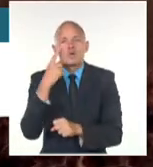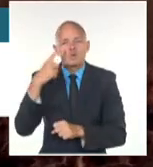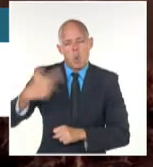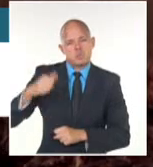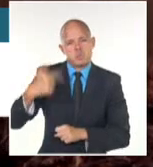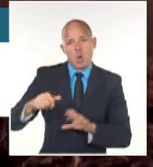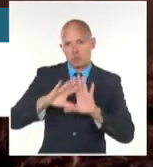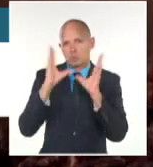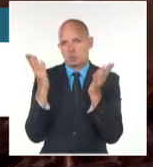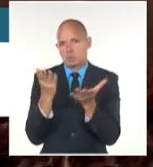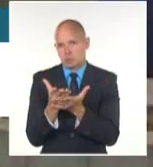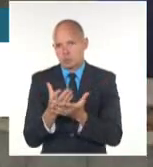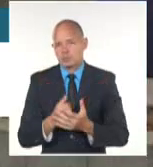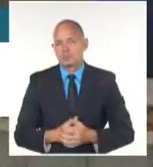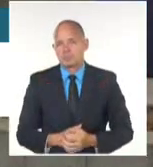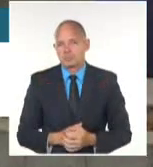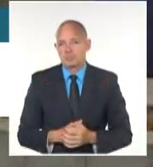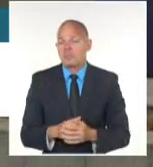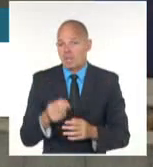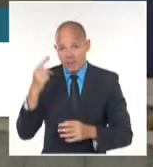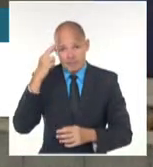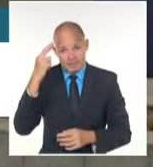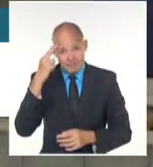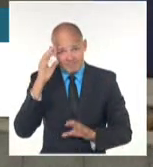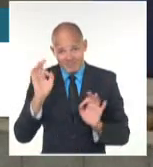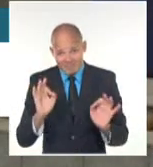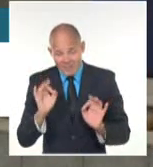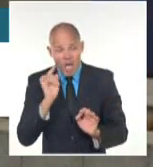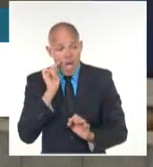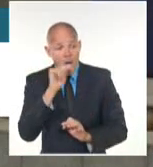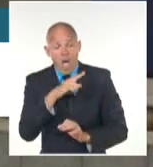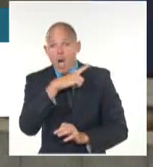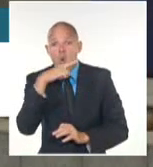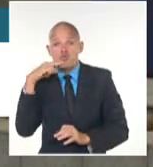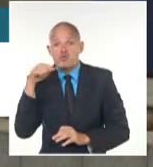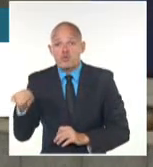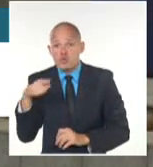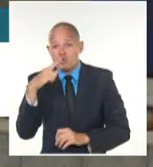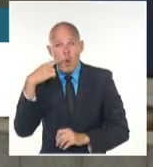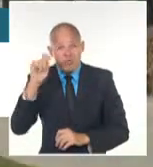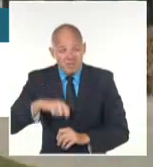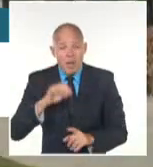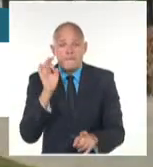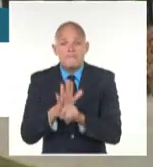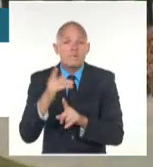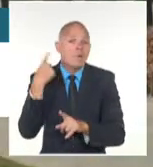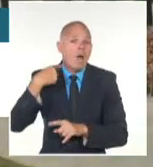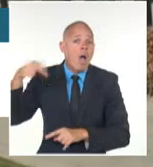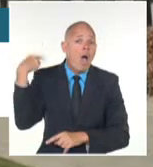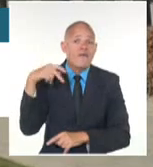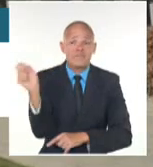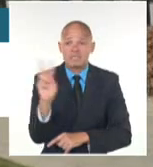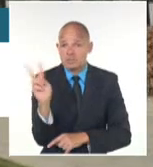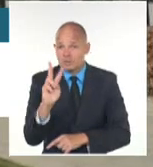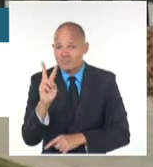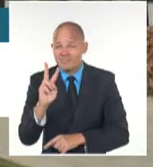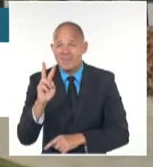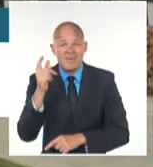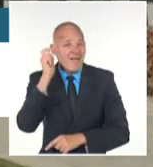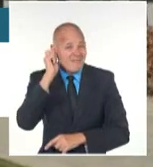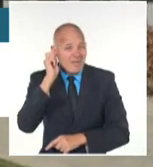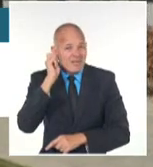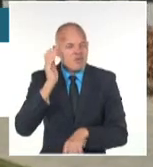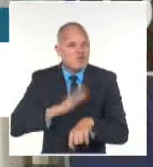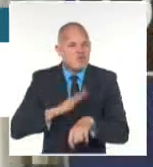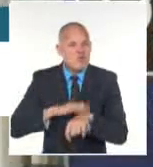el campo de batalla. Vamos a recordar que el conflicto entre Moscú y Kiev estalló en febrero de 2022 debido a las preocupaciones del Kremlin por